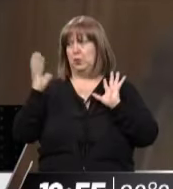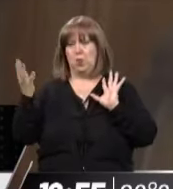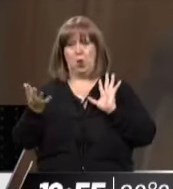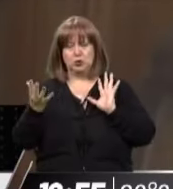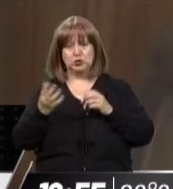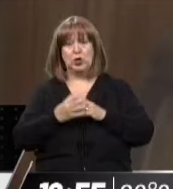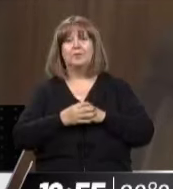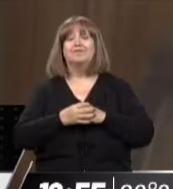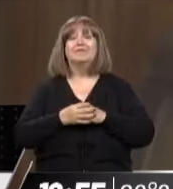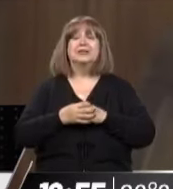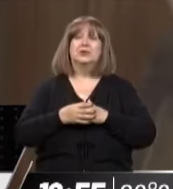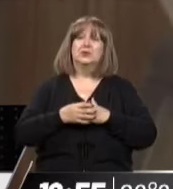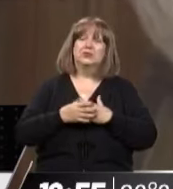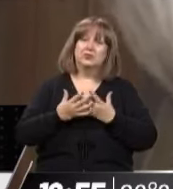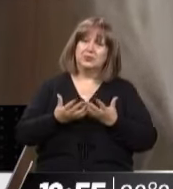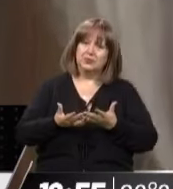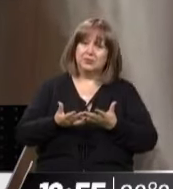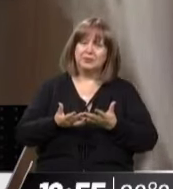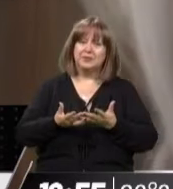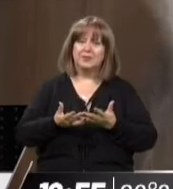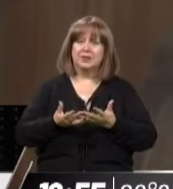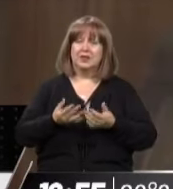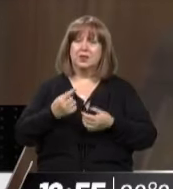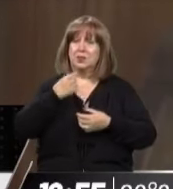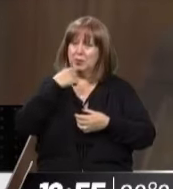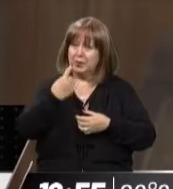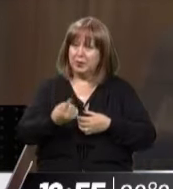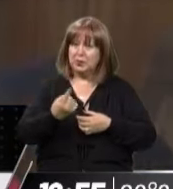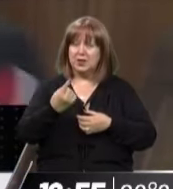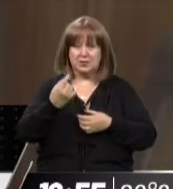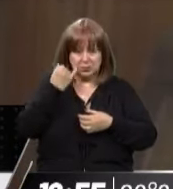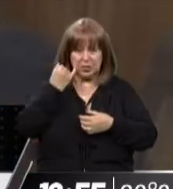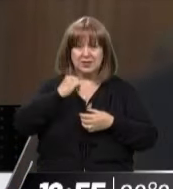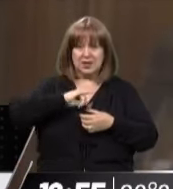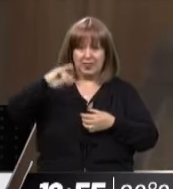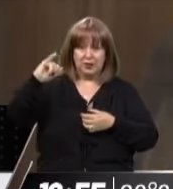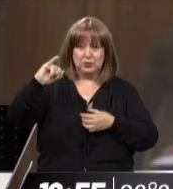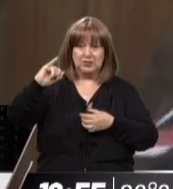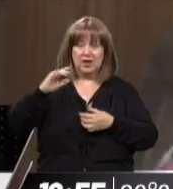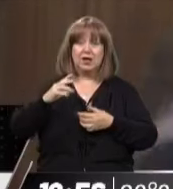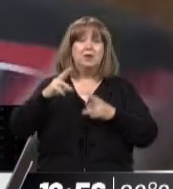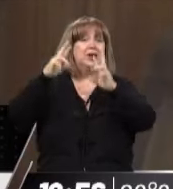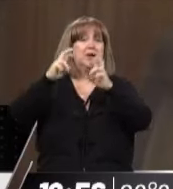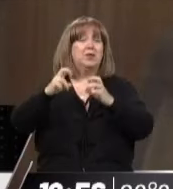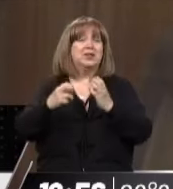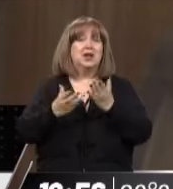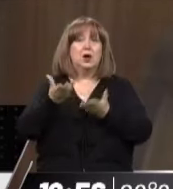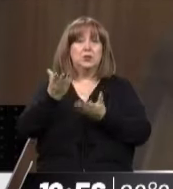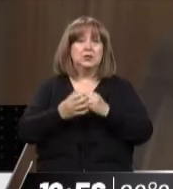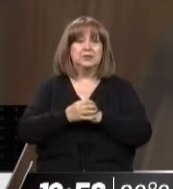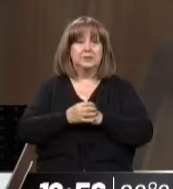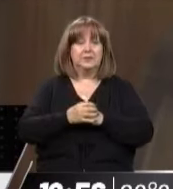no tenemos mucho tiempo porque ya termina el noticiero Pero la pregunta que les quería hacer es si ya han puesto la denuncia si lo están investigando a la justicia